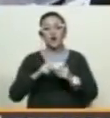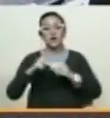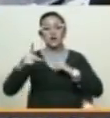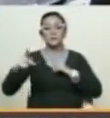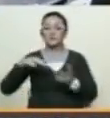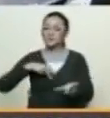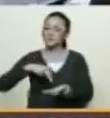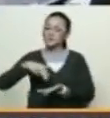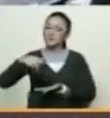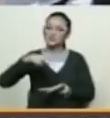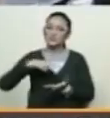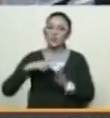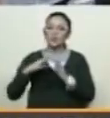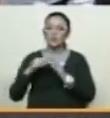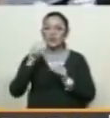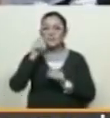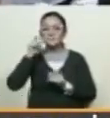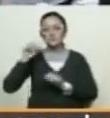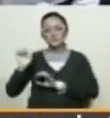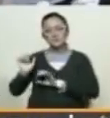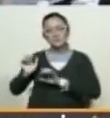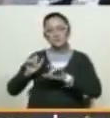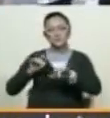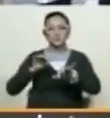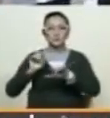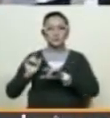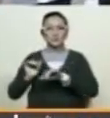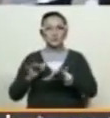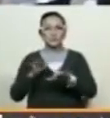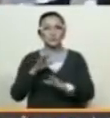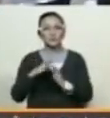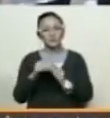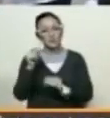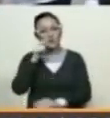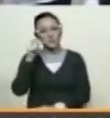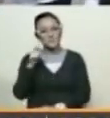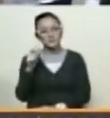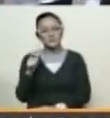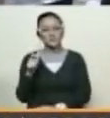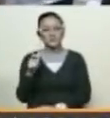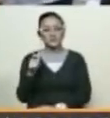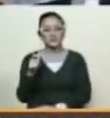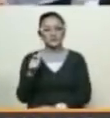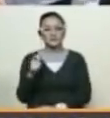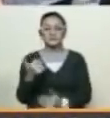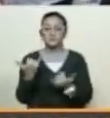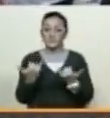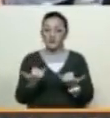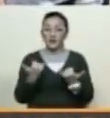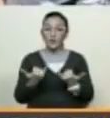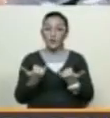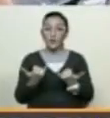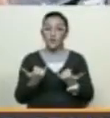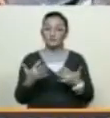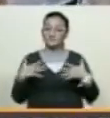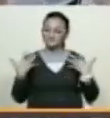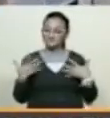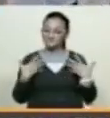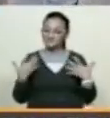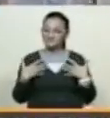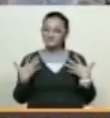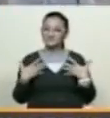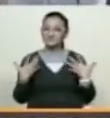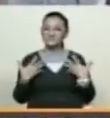con todos los feligreses, con todos los que nos acompañen ese día y hoy aquí estamos disfrutando